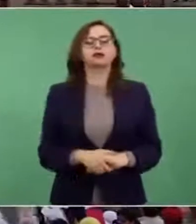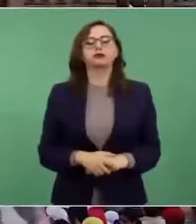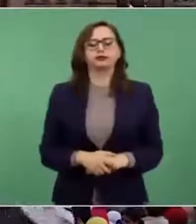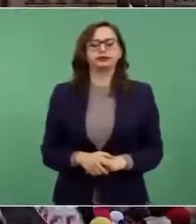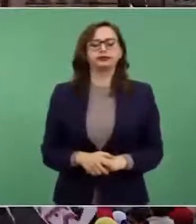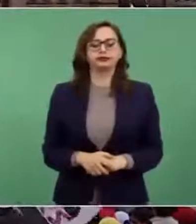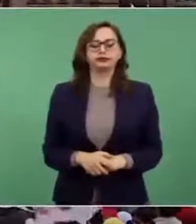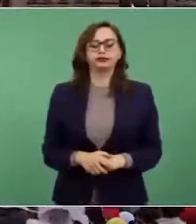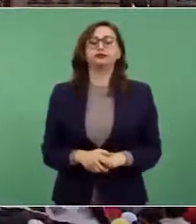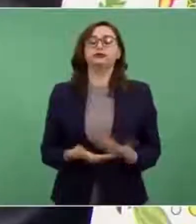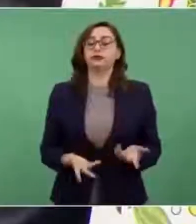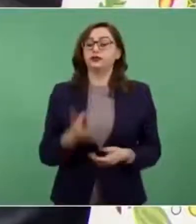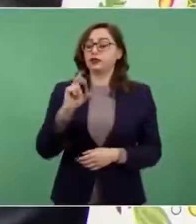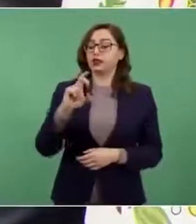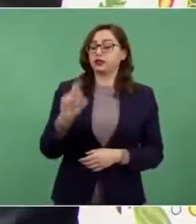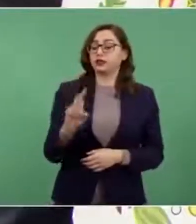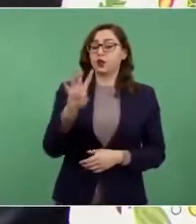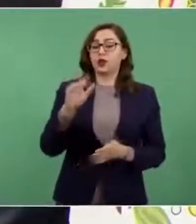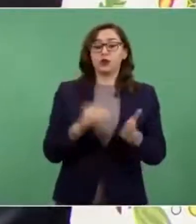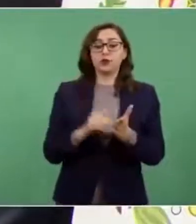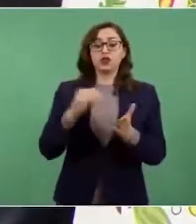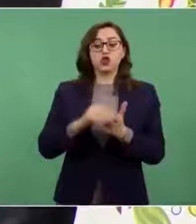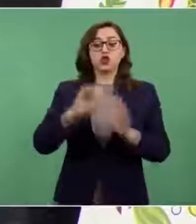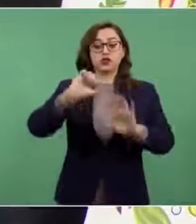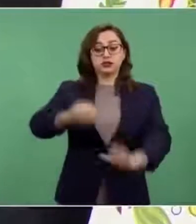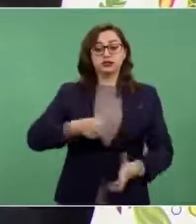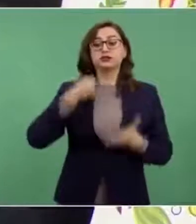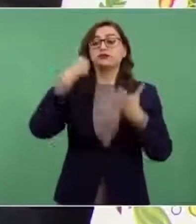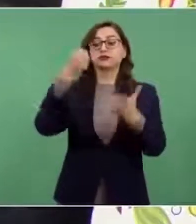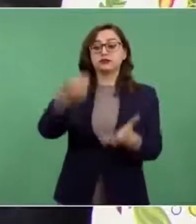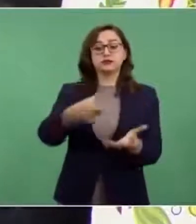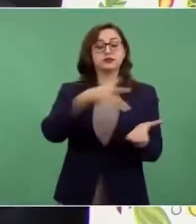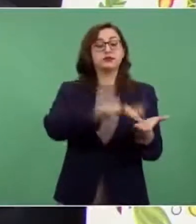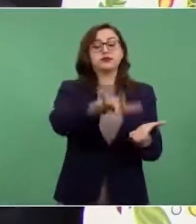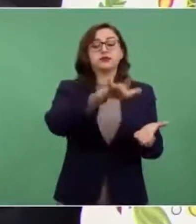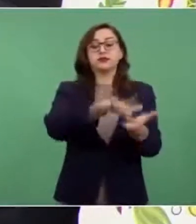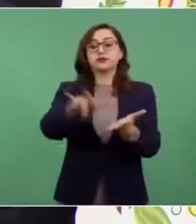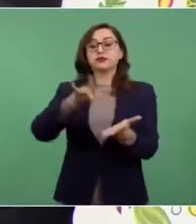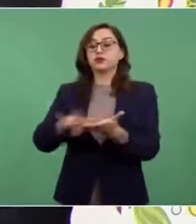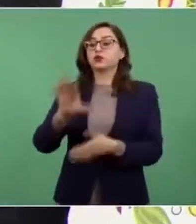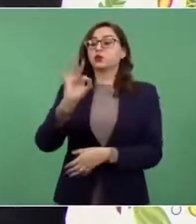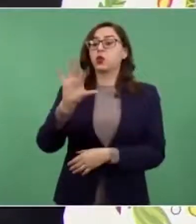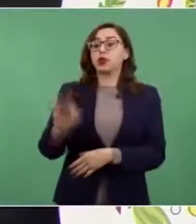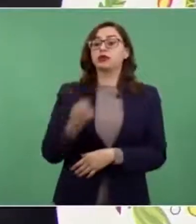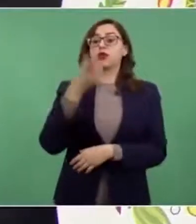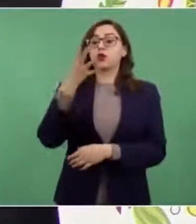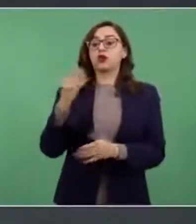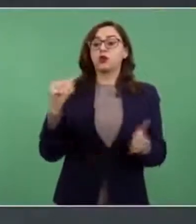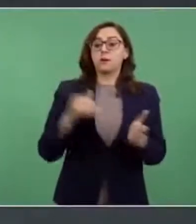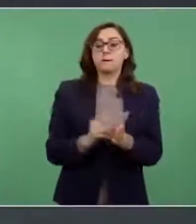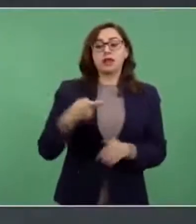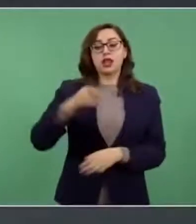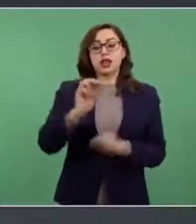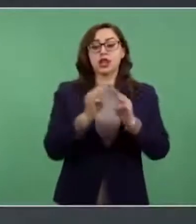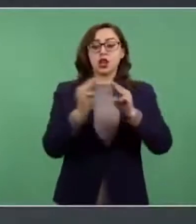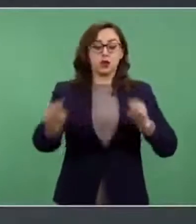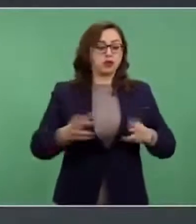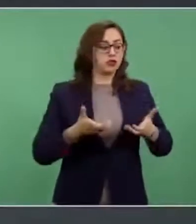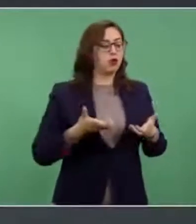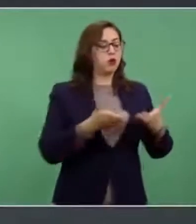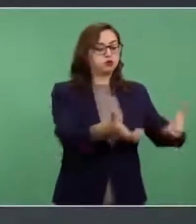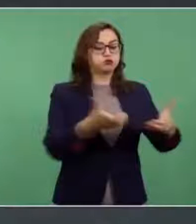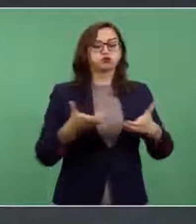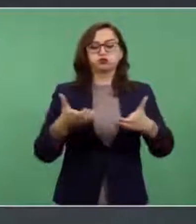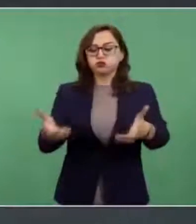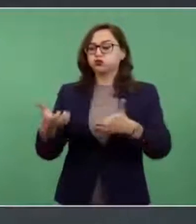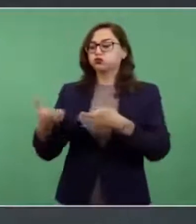34,000 millones de pesos en el mantenimiento de 40,000 kilómetros de carreteras del país. Se están